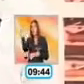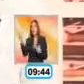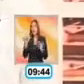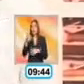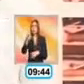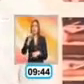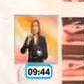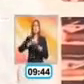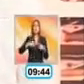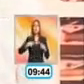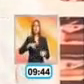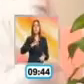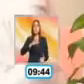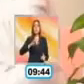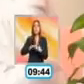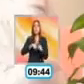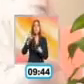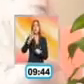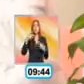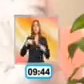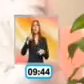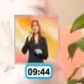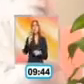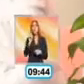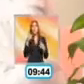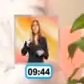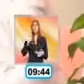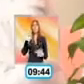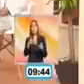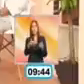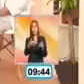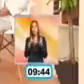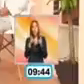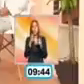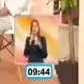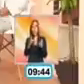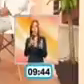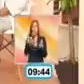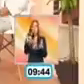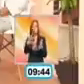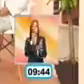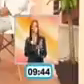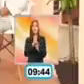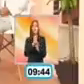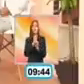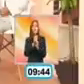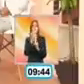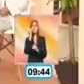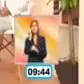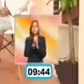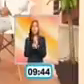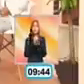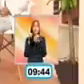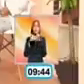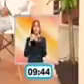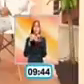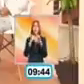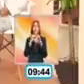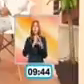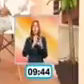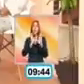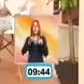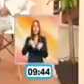personal, cuando dices que alguien te robó de alguna manera o invadió tus cuentas, lo hace porque nosotros andamos dejando regadas por todas